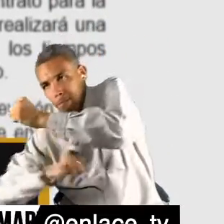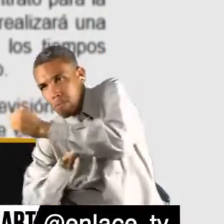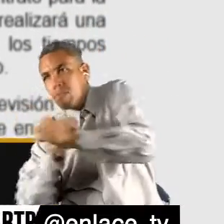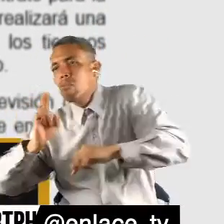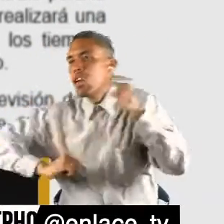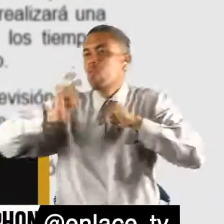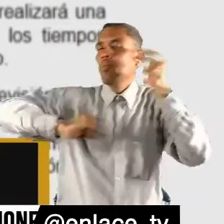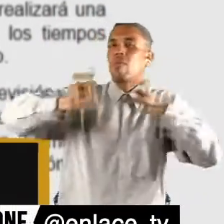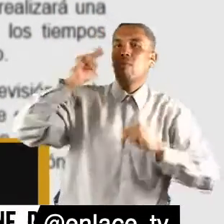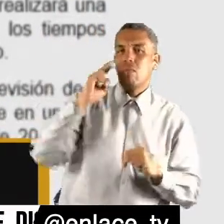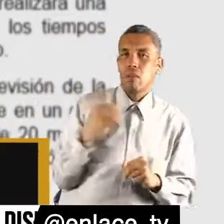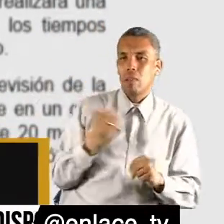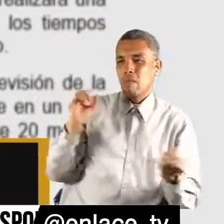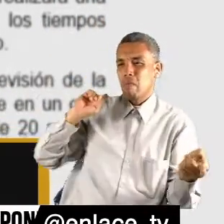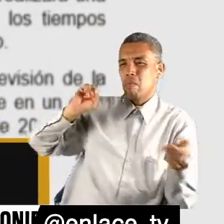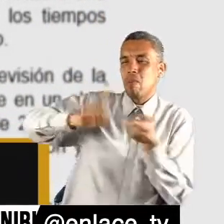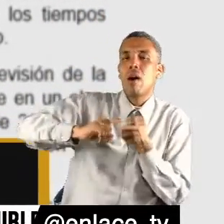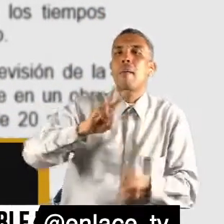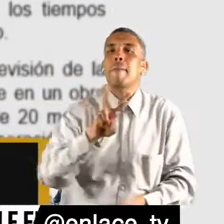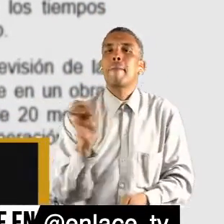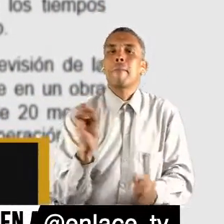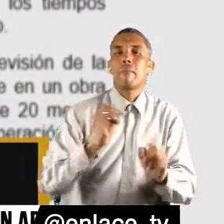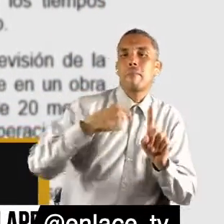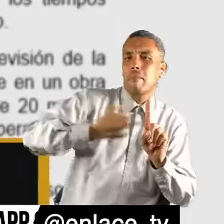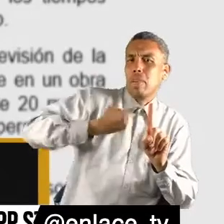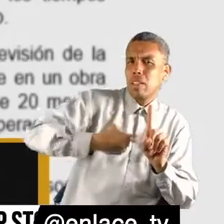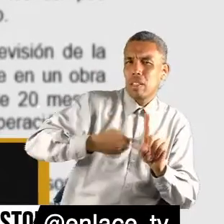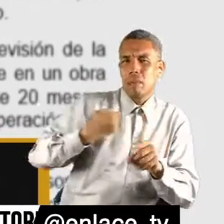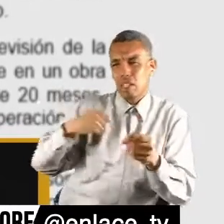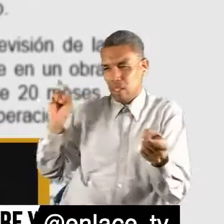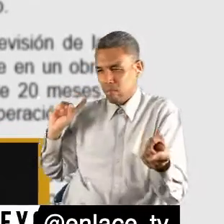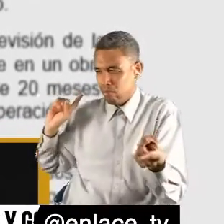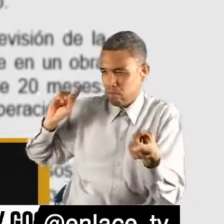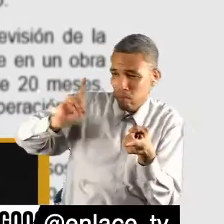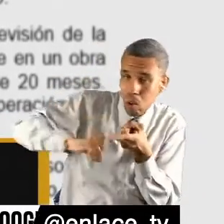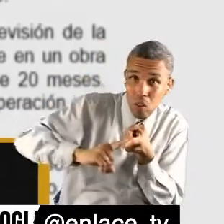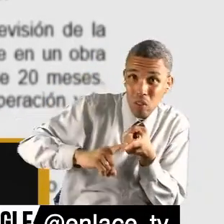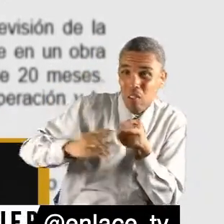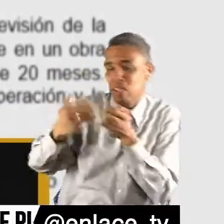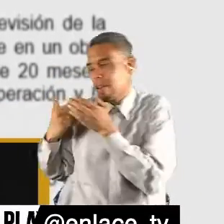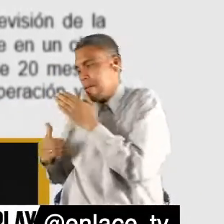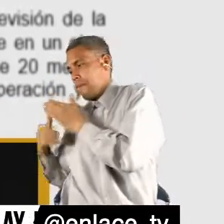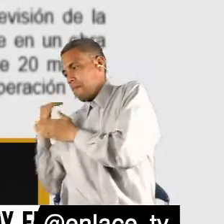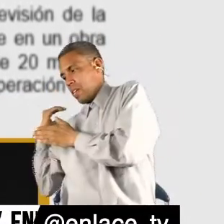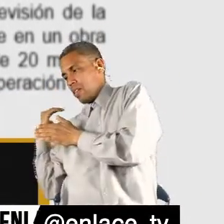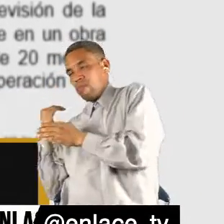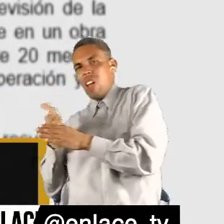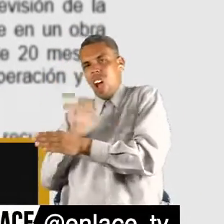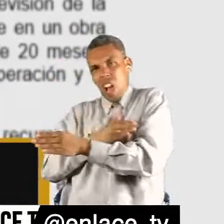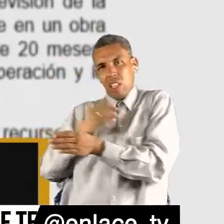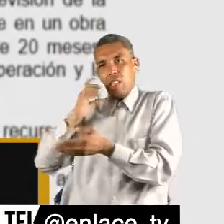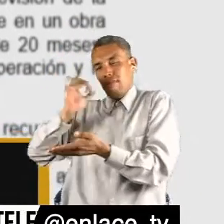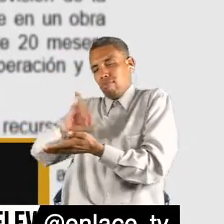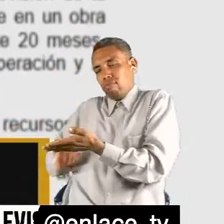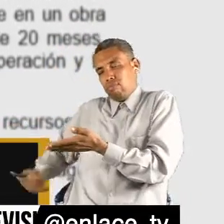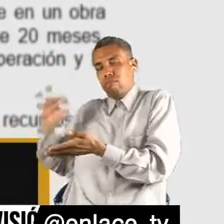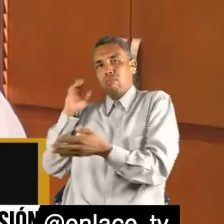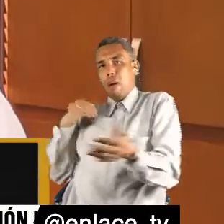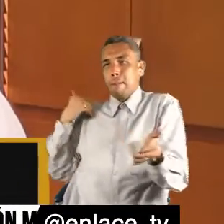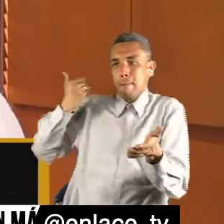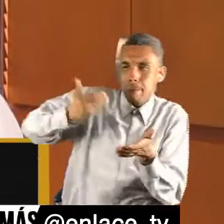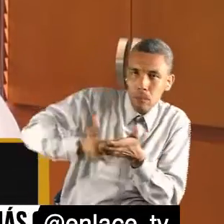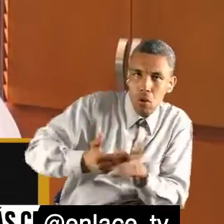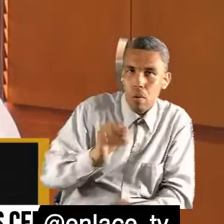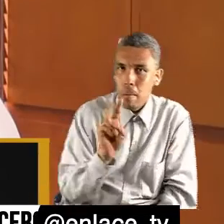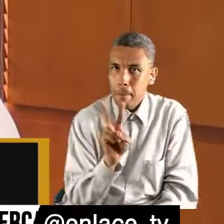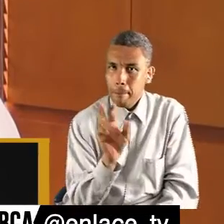ejecución de 20 meses, incluso contemplando el tiempo que demore el arranque, la preoperación y la puesta en funcionamiento de la Petar. Como